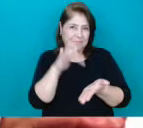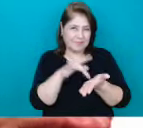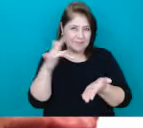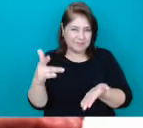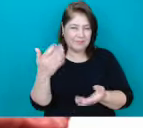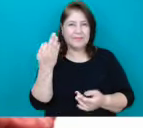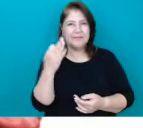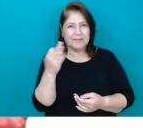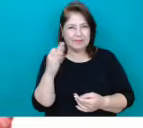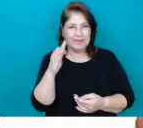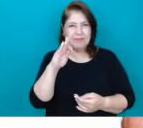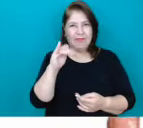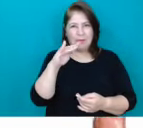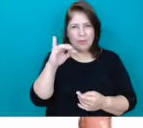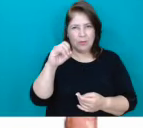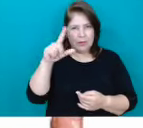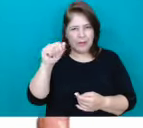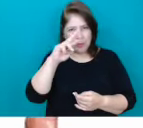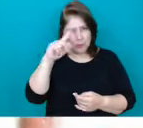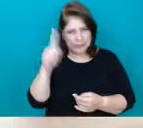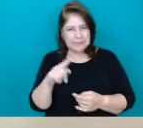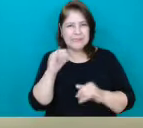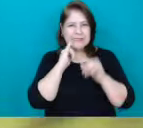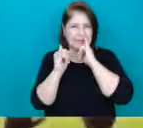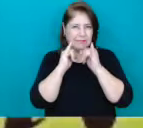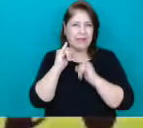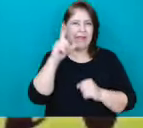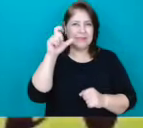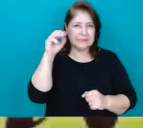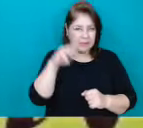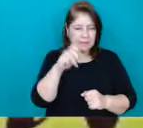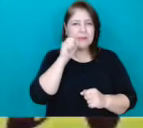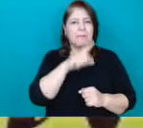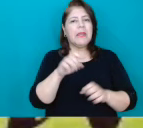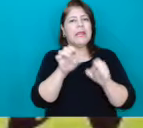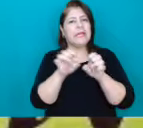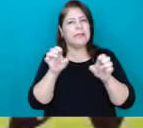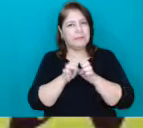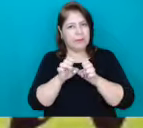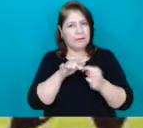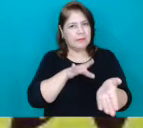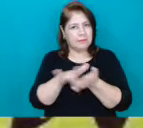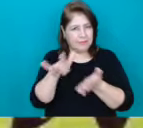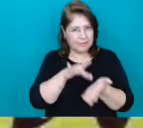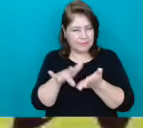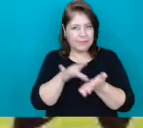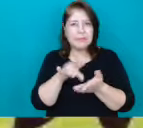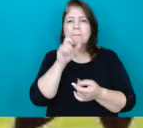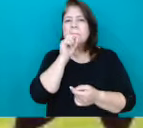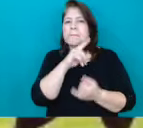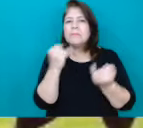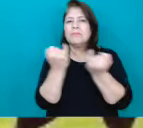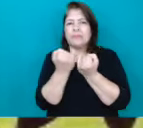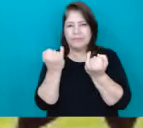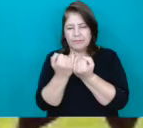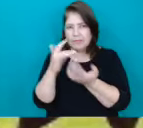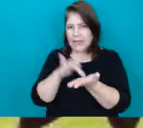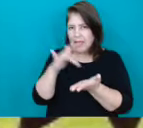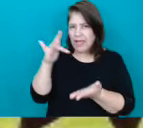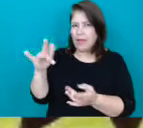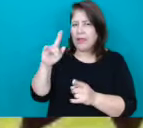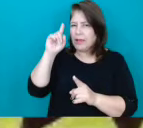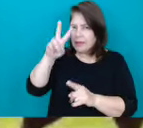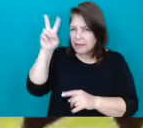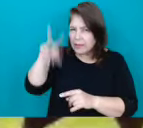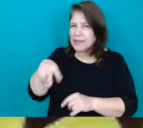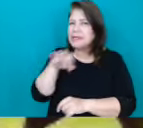agradecer a Fabiola Ruiz Bedoya, nuestra intérprete de lengua de señas mexicana, y a todo su equipo de colaboradores, así como